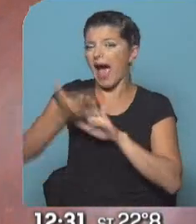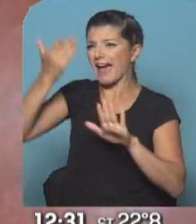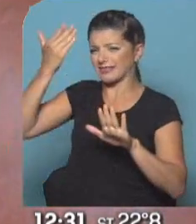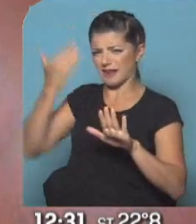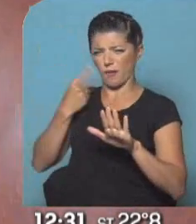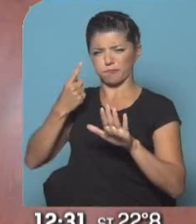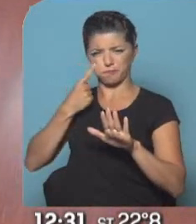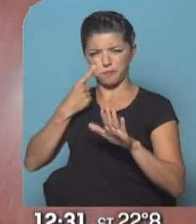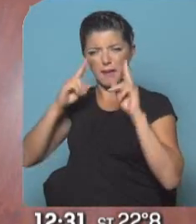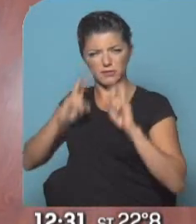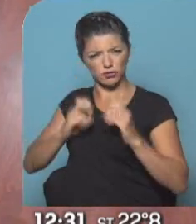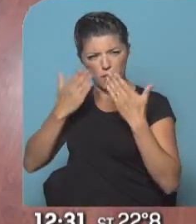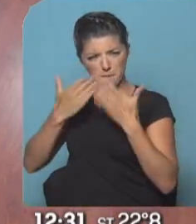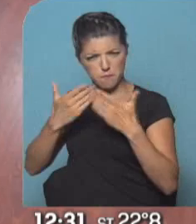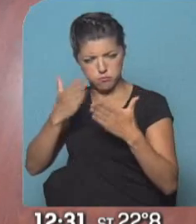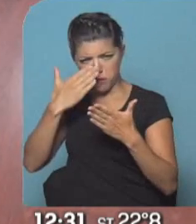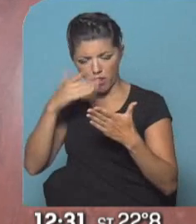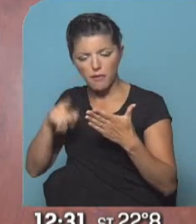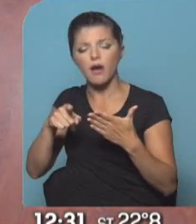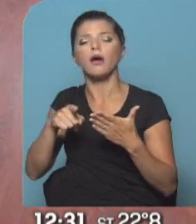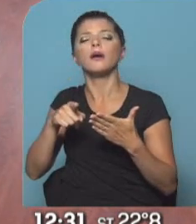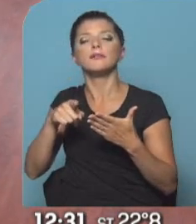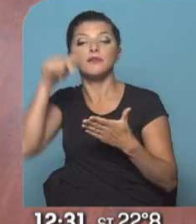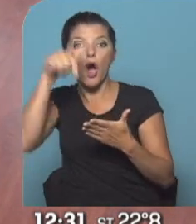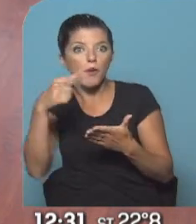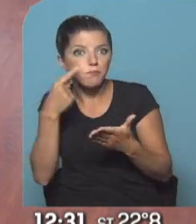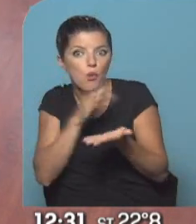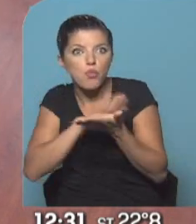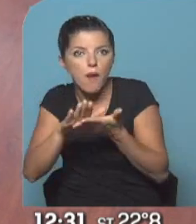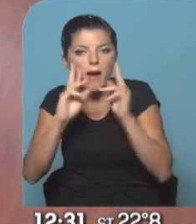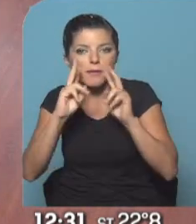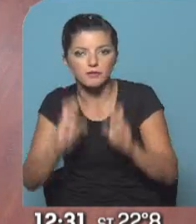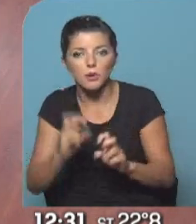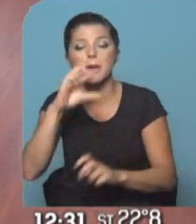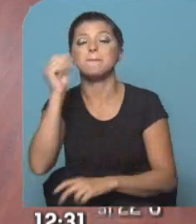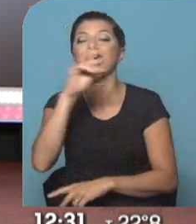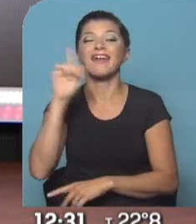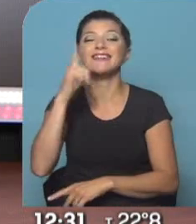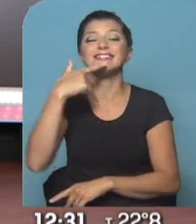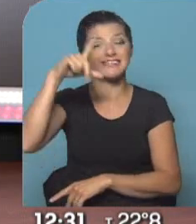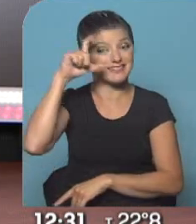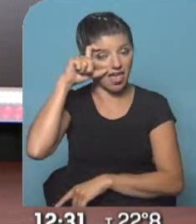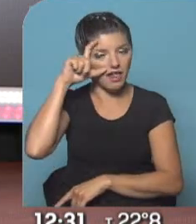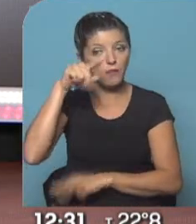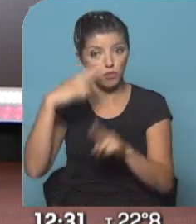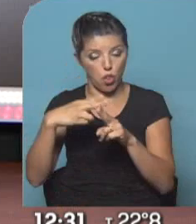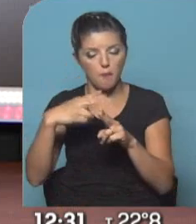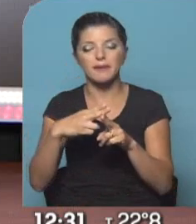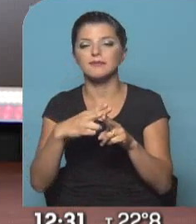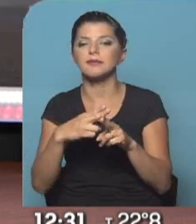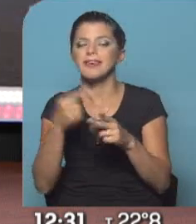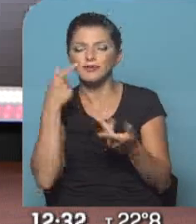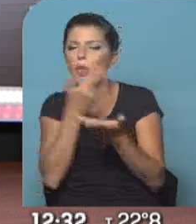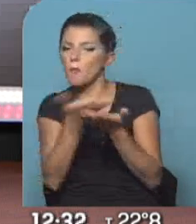Panama Papers, una nueva filtración de documentos, conocida ahora como Paradise Papers, revela una trama en la que políticos, empresarios